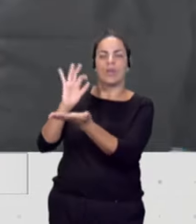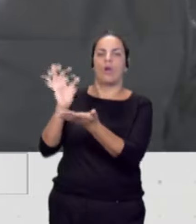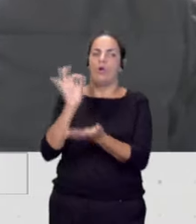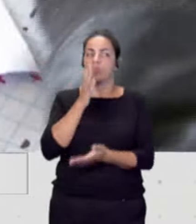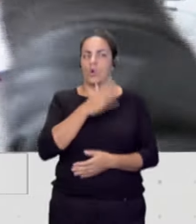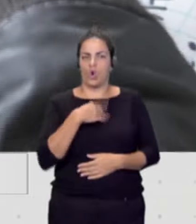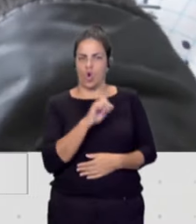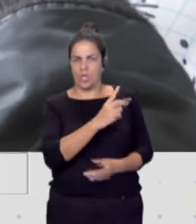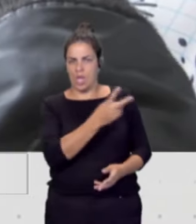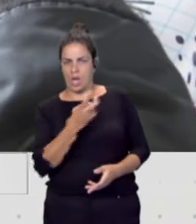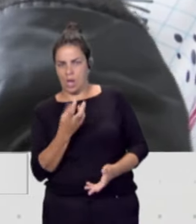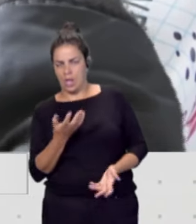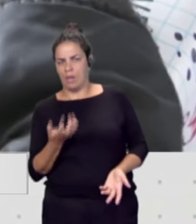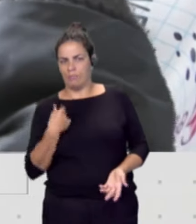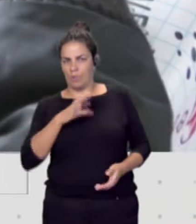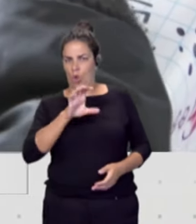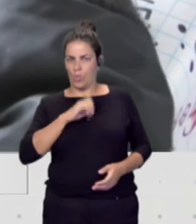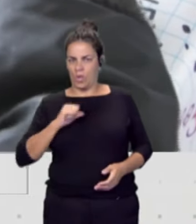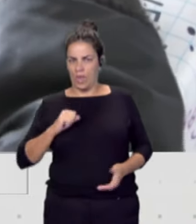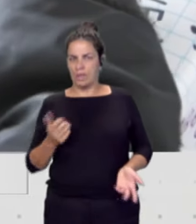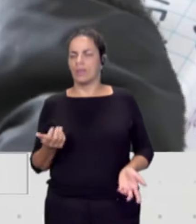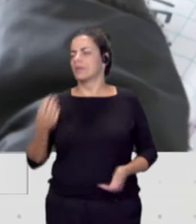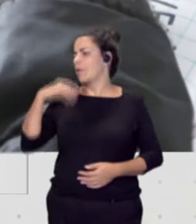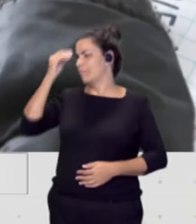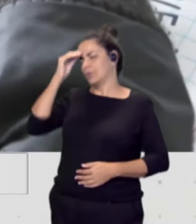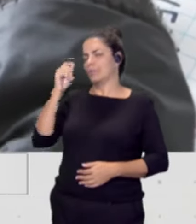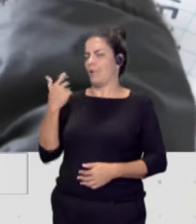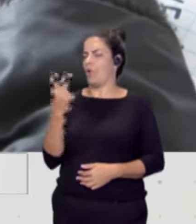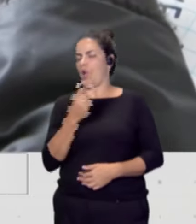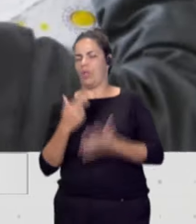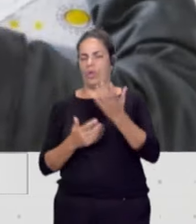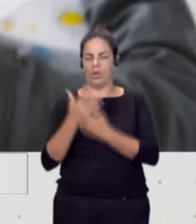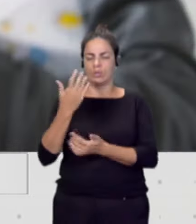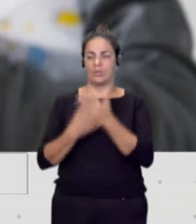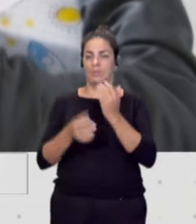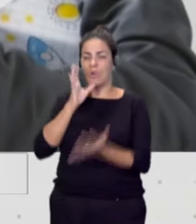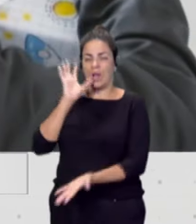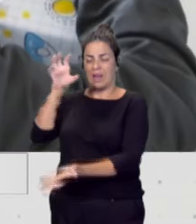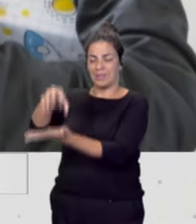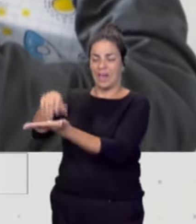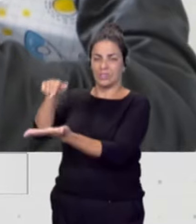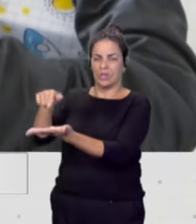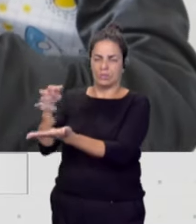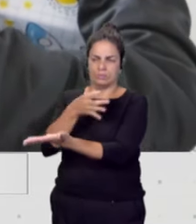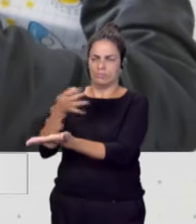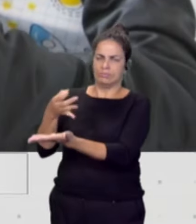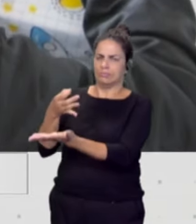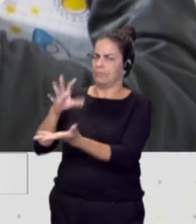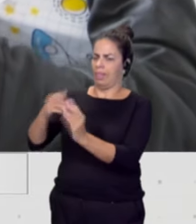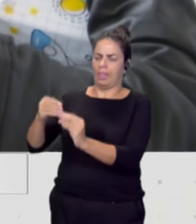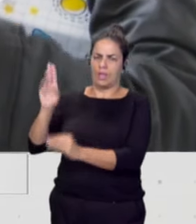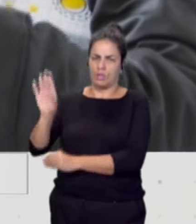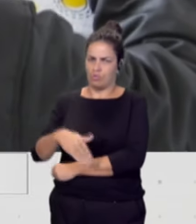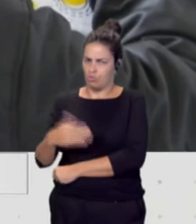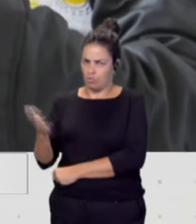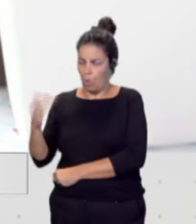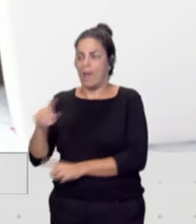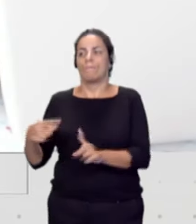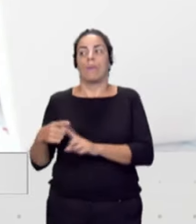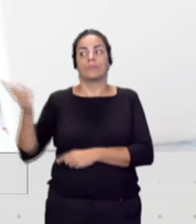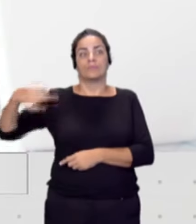sí. Yo creo que es una parte de los dos. Es las instalaciones no están adecuadas y, segundo, el querer que vengan. Y luego el